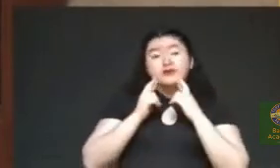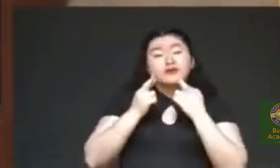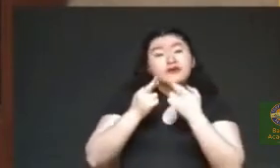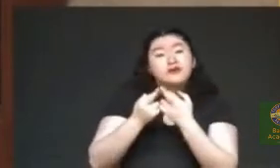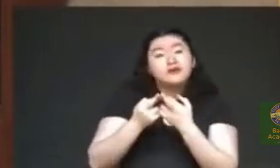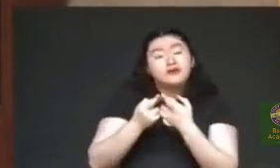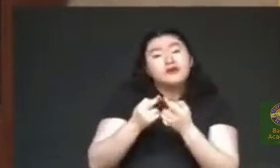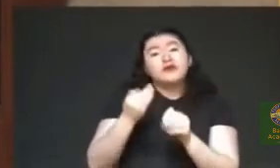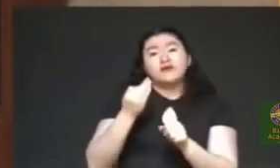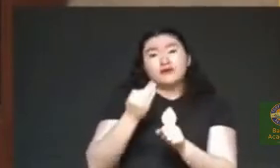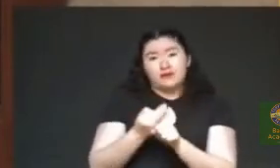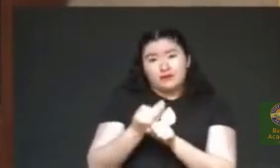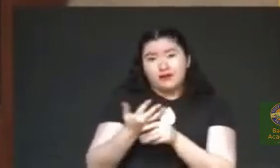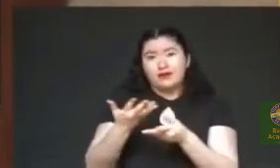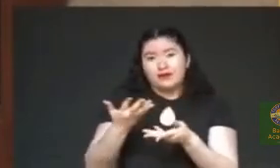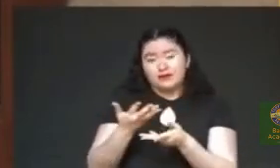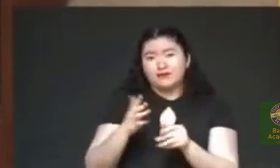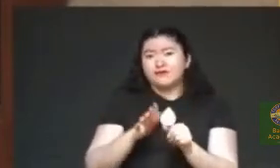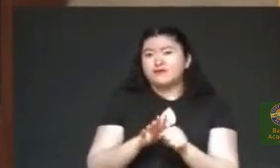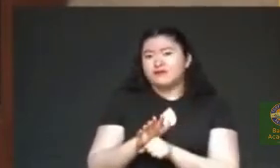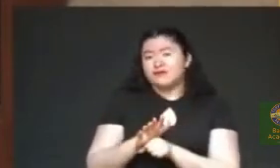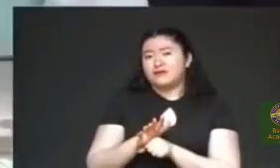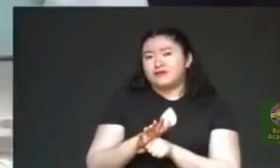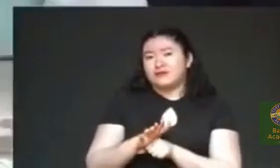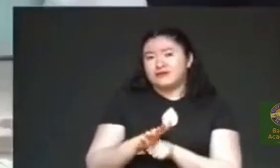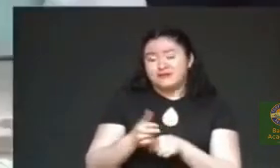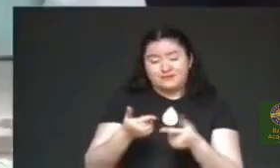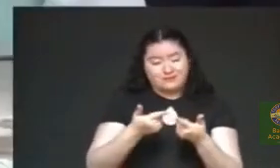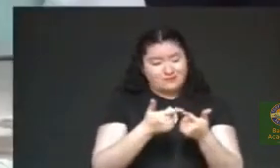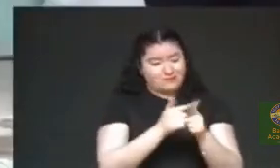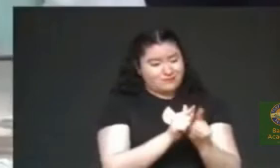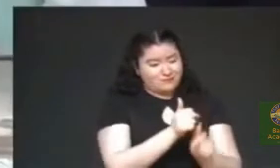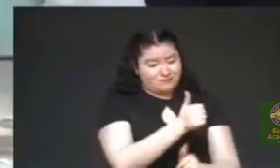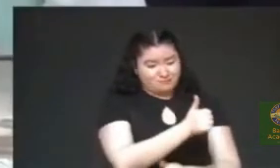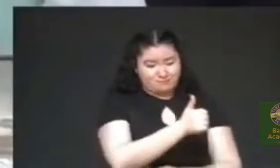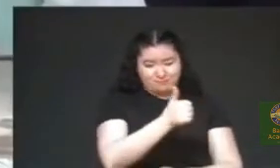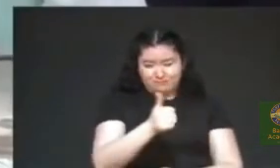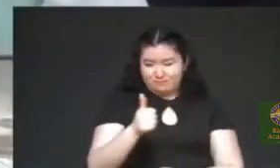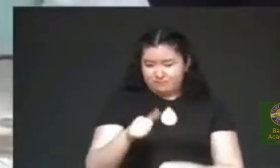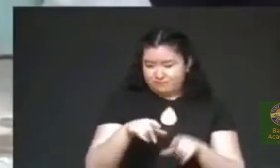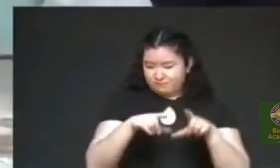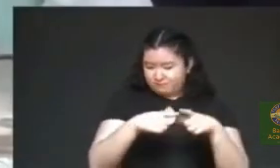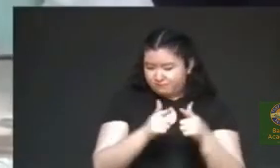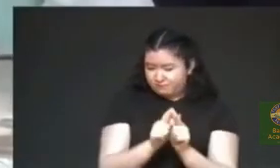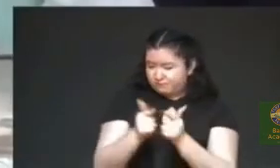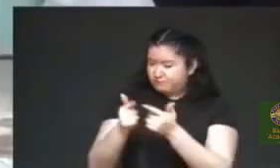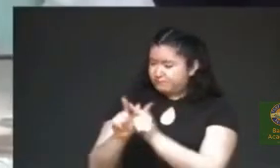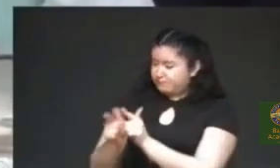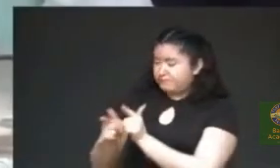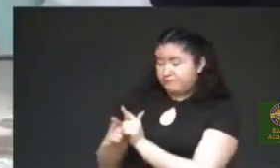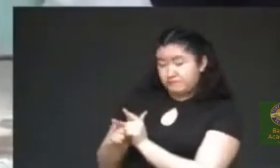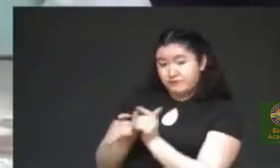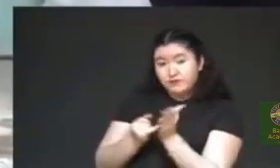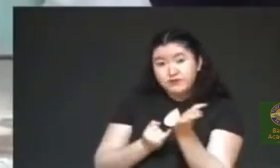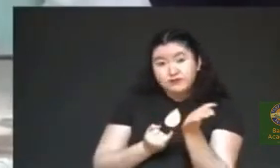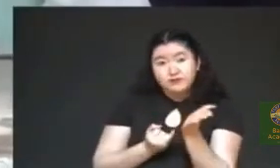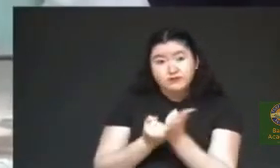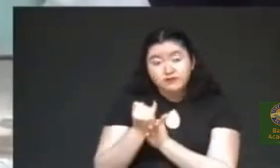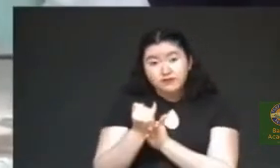están precisamente a partir de cada grupo tomando estas decisiones. En una misma